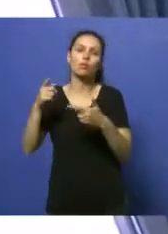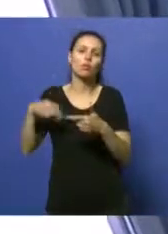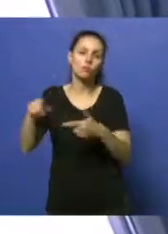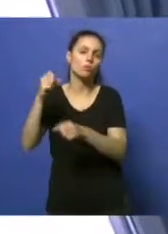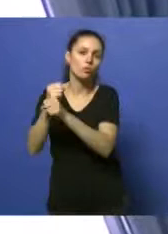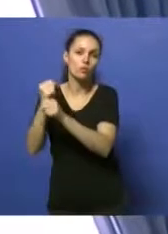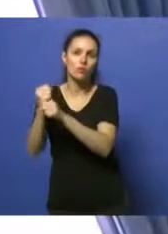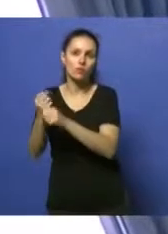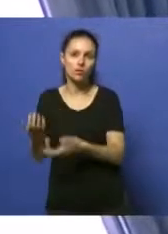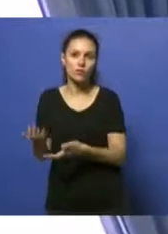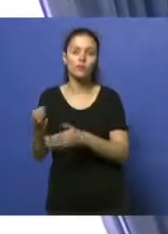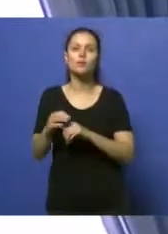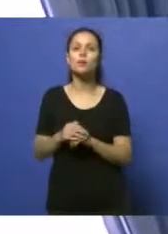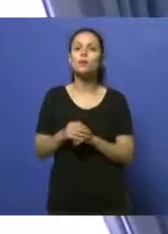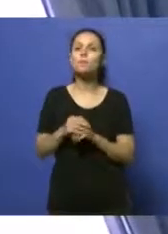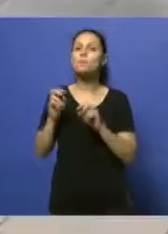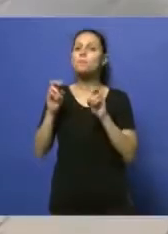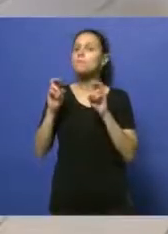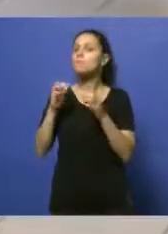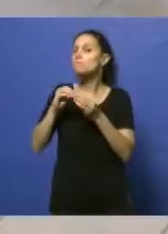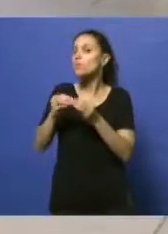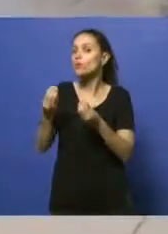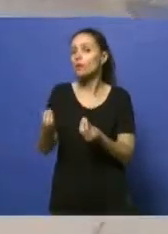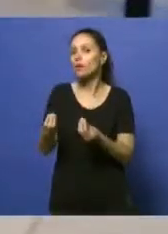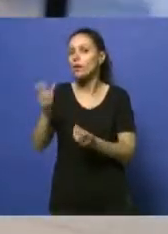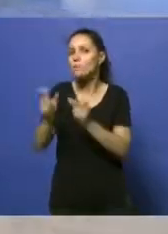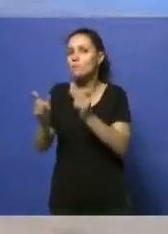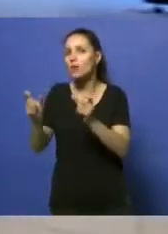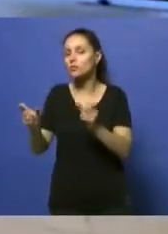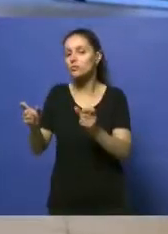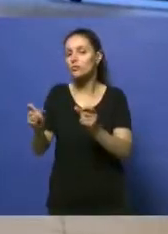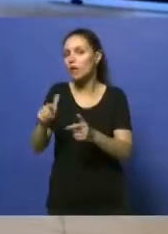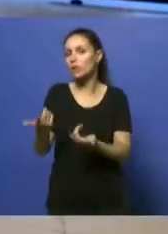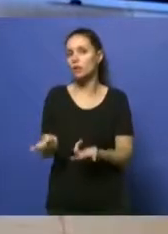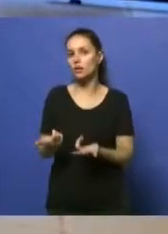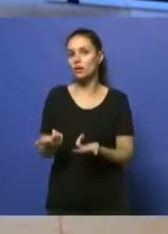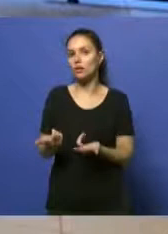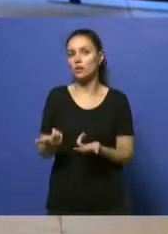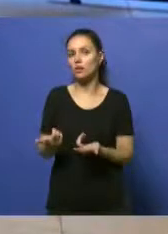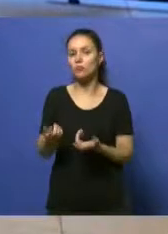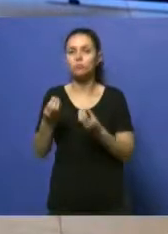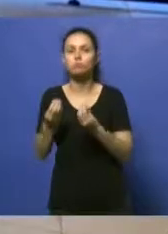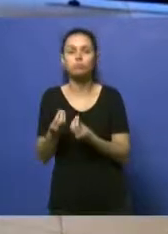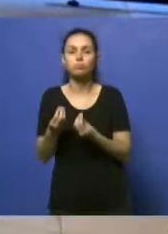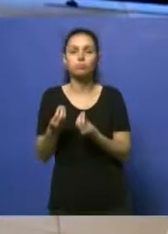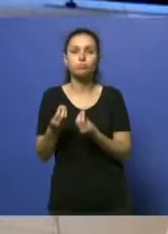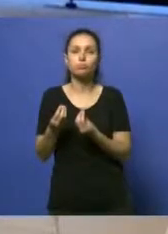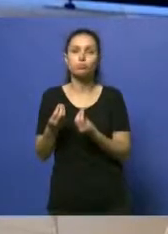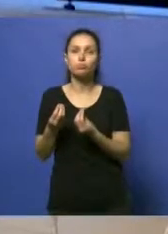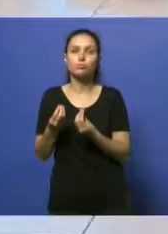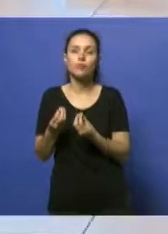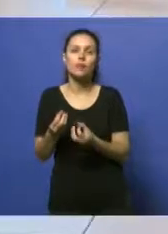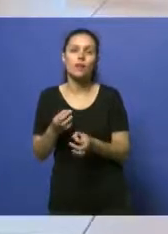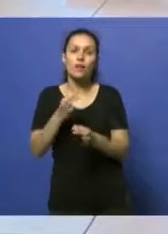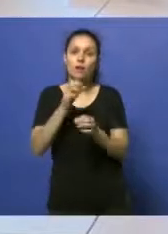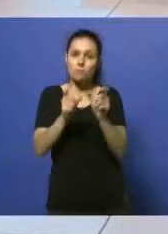muchísimo. El tema está en el recurso humano, porque nos cuesta conseguir especialistas